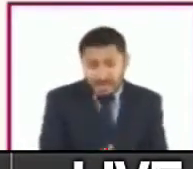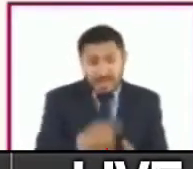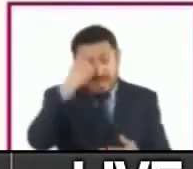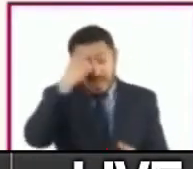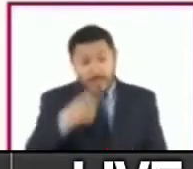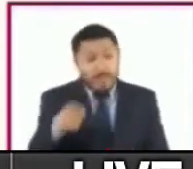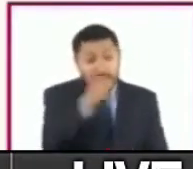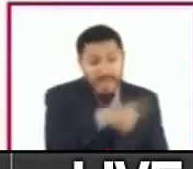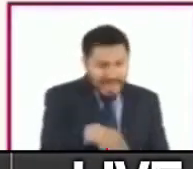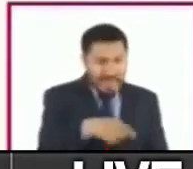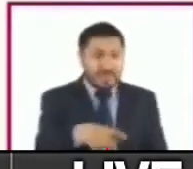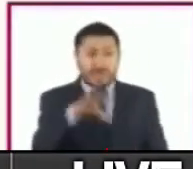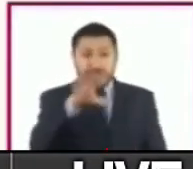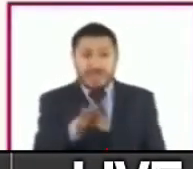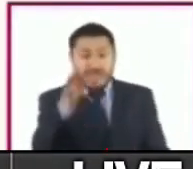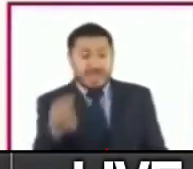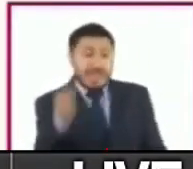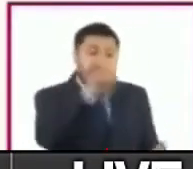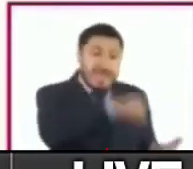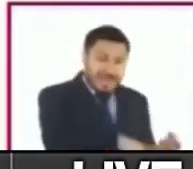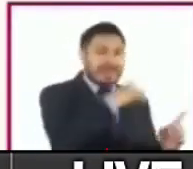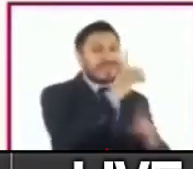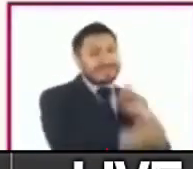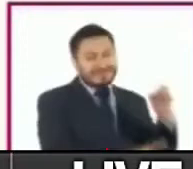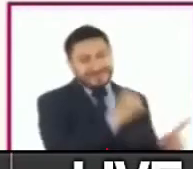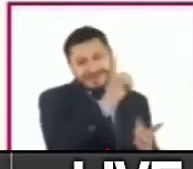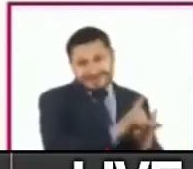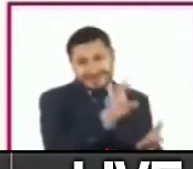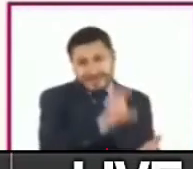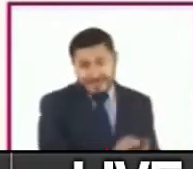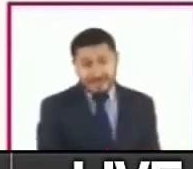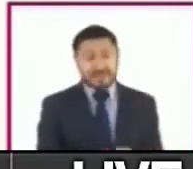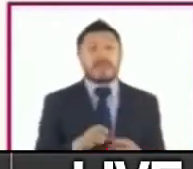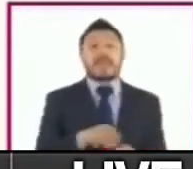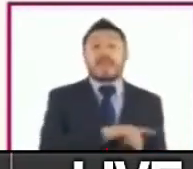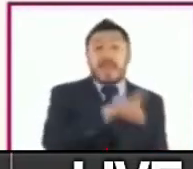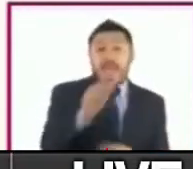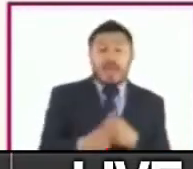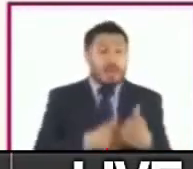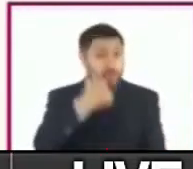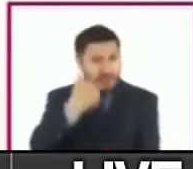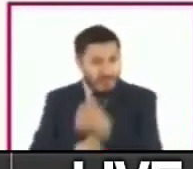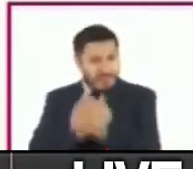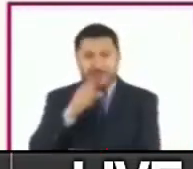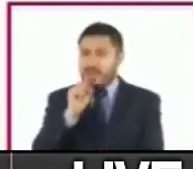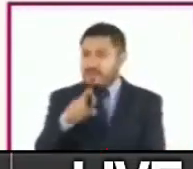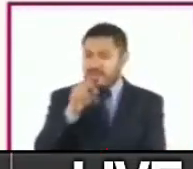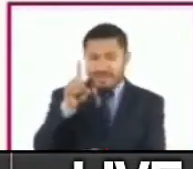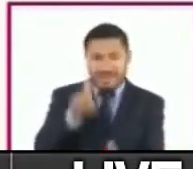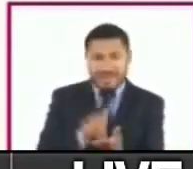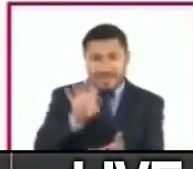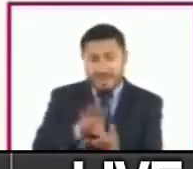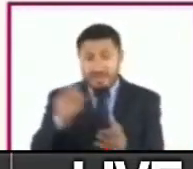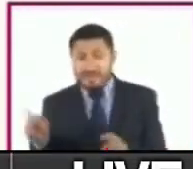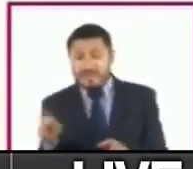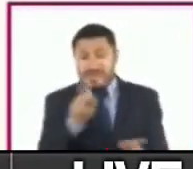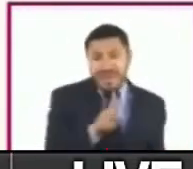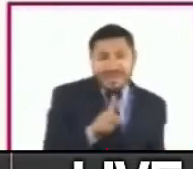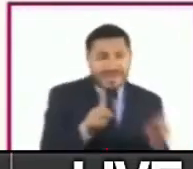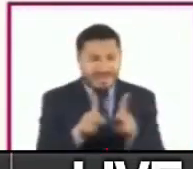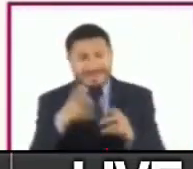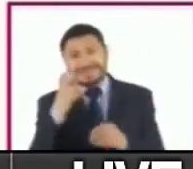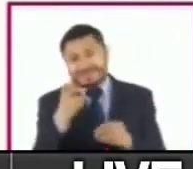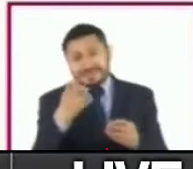competir contra otras personas que tengan el mismo grado de capacidad muy similar. Así,